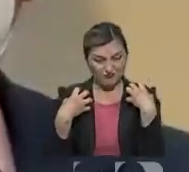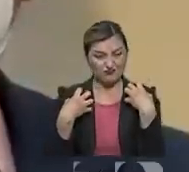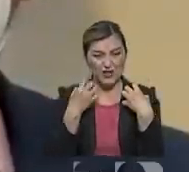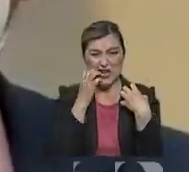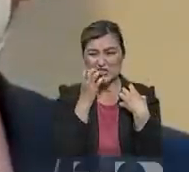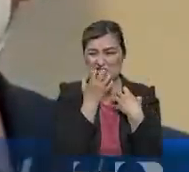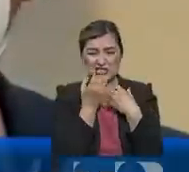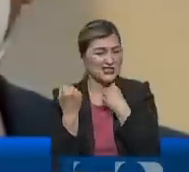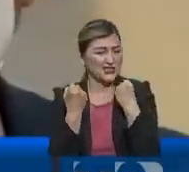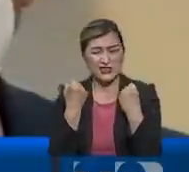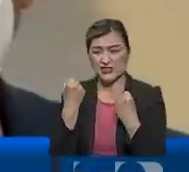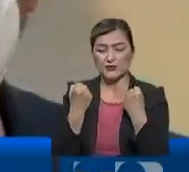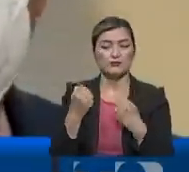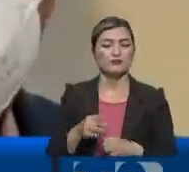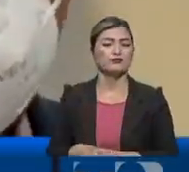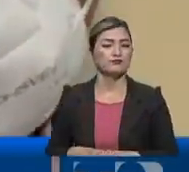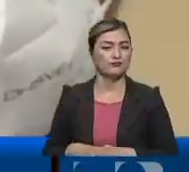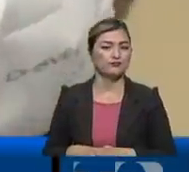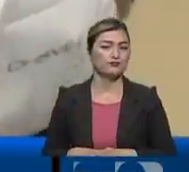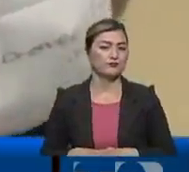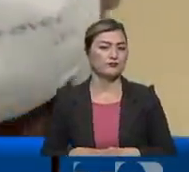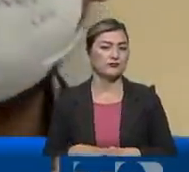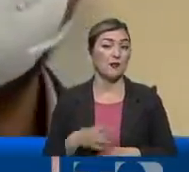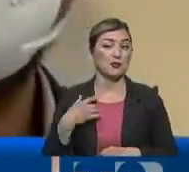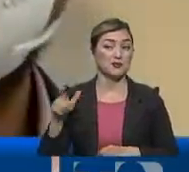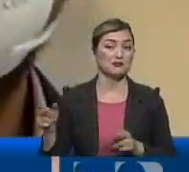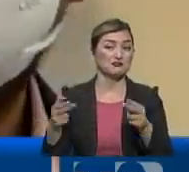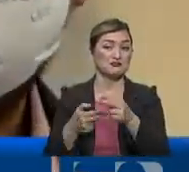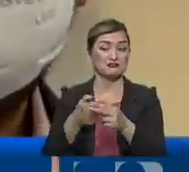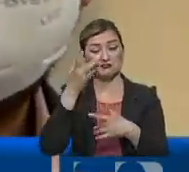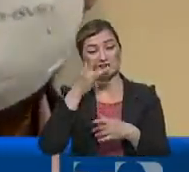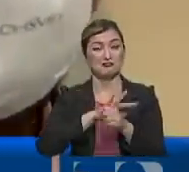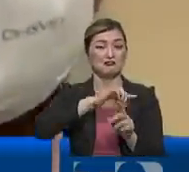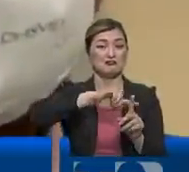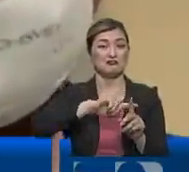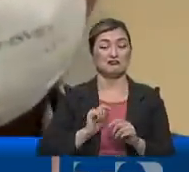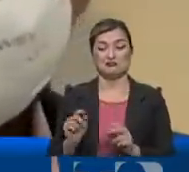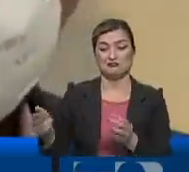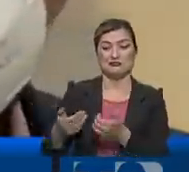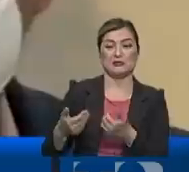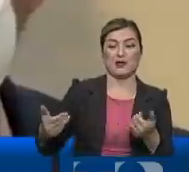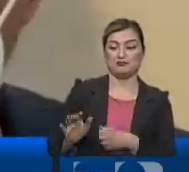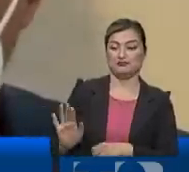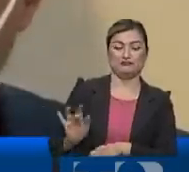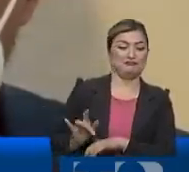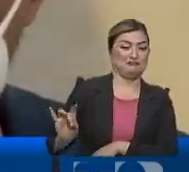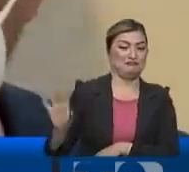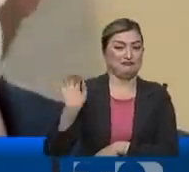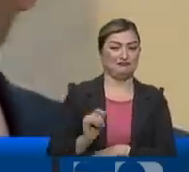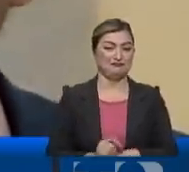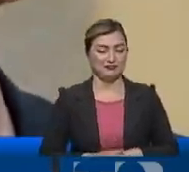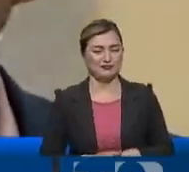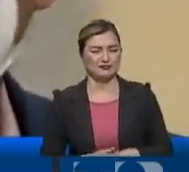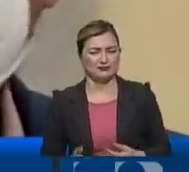tratar de al paciente dejarlo solo en el contexto de no poder ni siquiera conversar. O sea, a veces estando en la misma